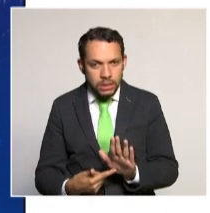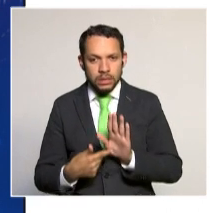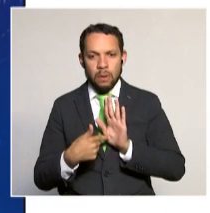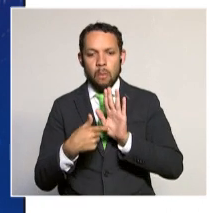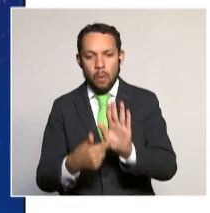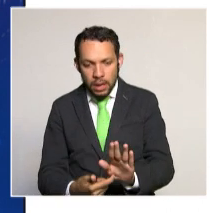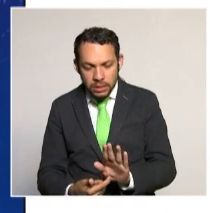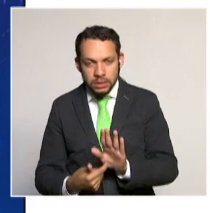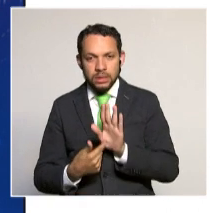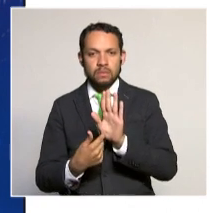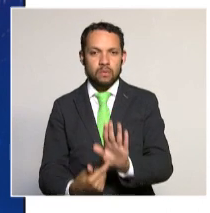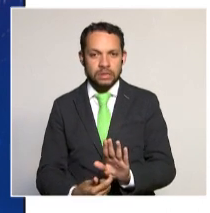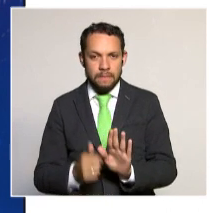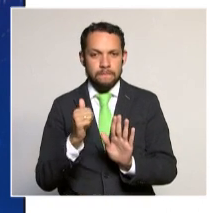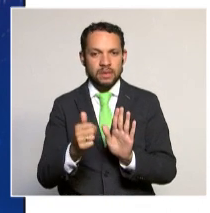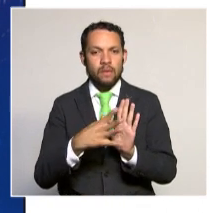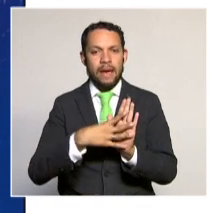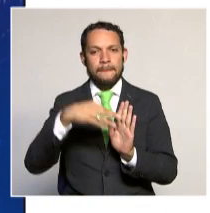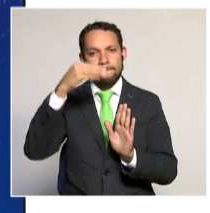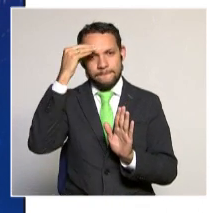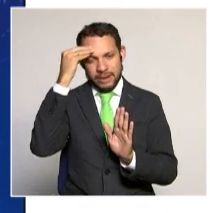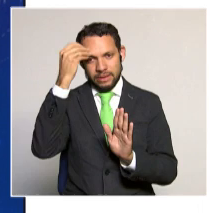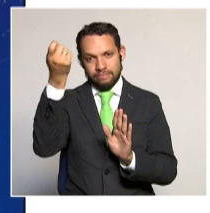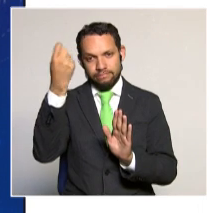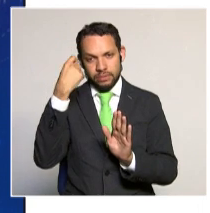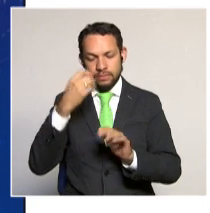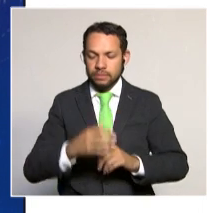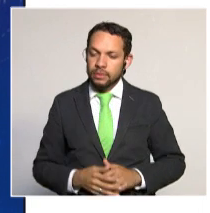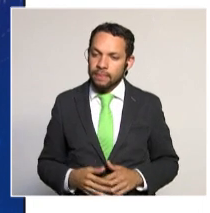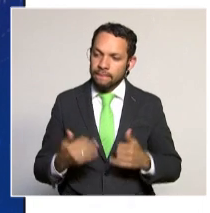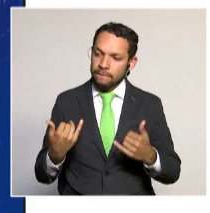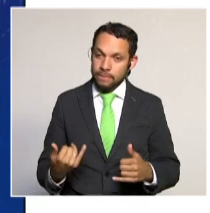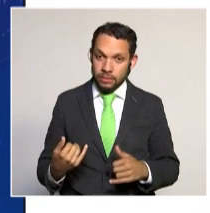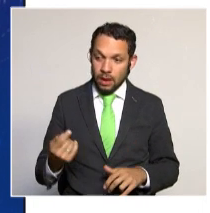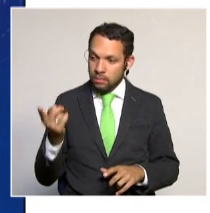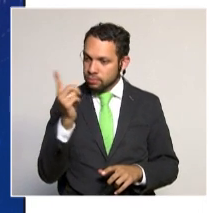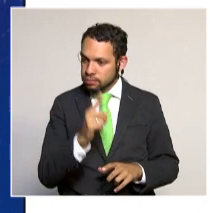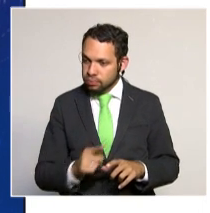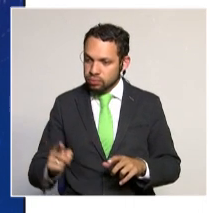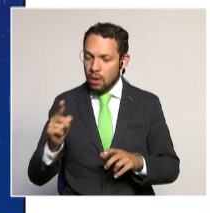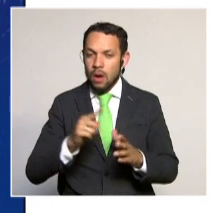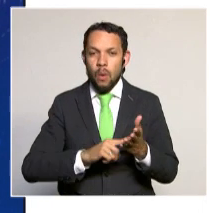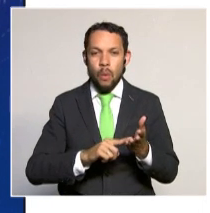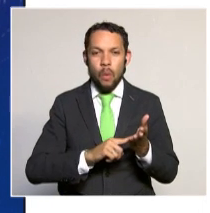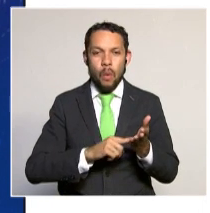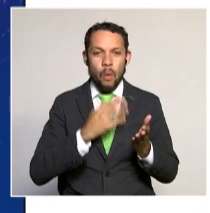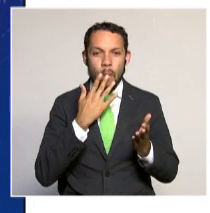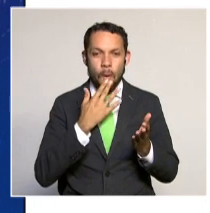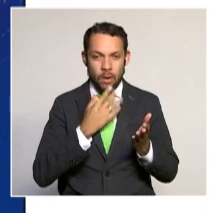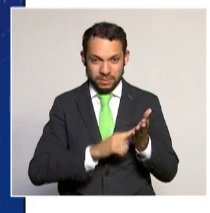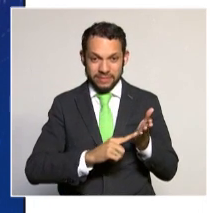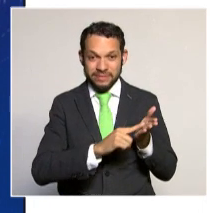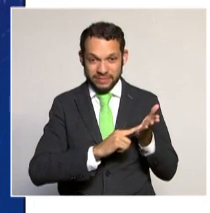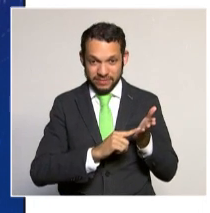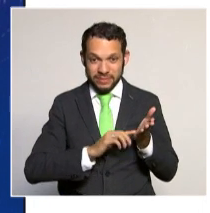lo vean. Esta parte que está señalada ahí, básicamente es el hipocampo. Queda en la región temporal. Este sector del cerebro es el